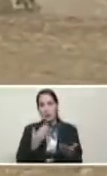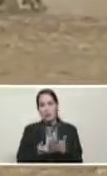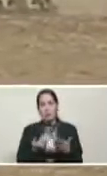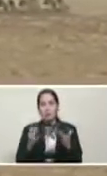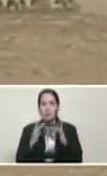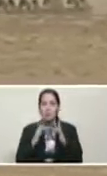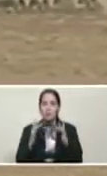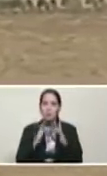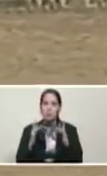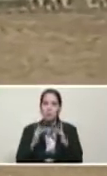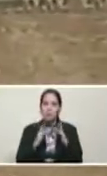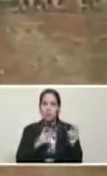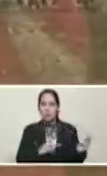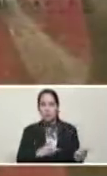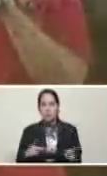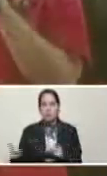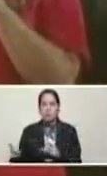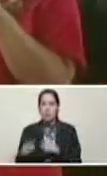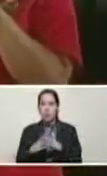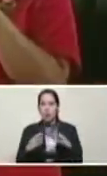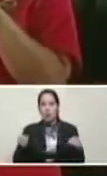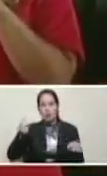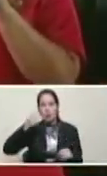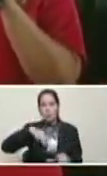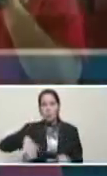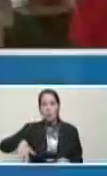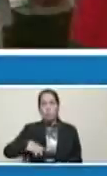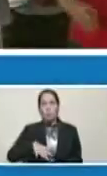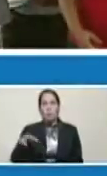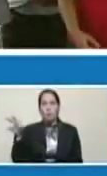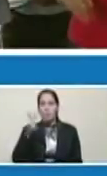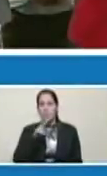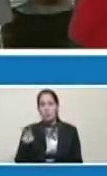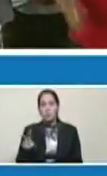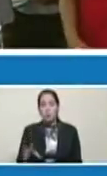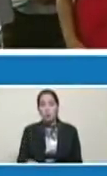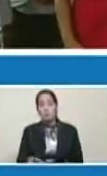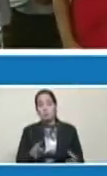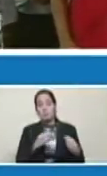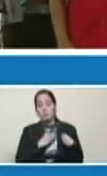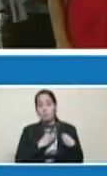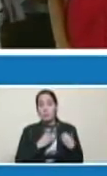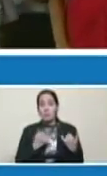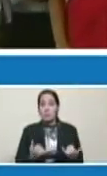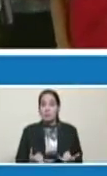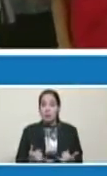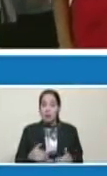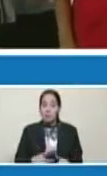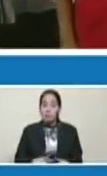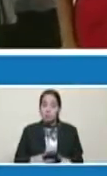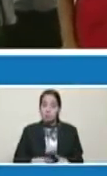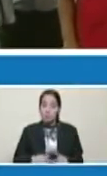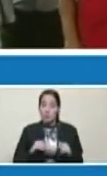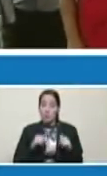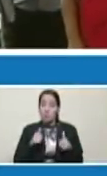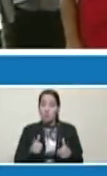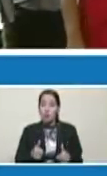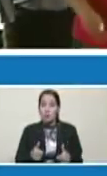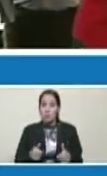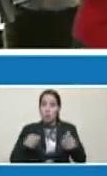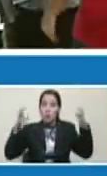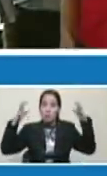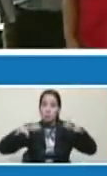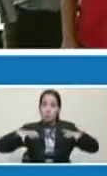contacto y la invitación a todo el pueblo de venezuela es a sumarse con mucha fuerza al inicio del ciclo invierno